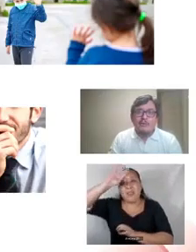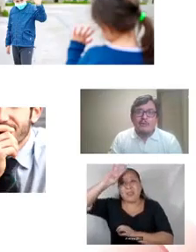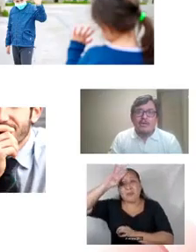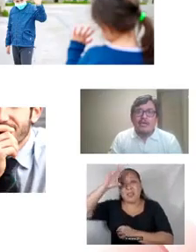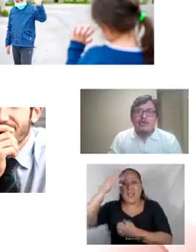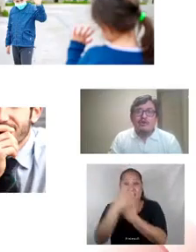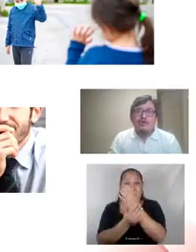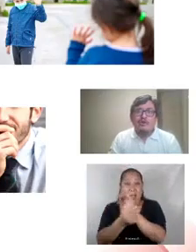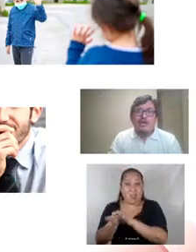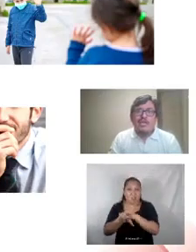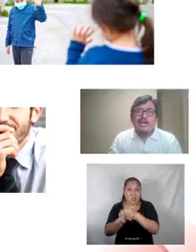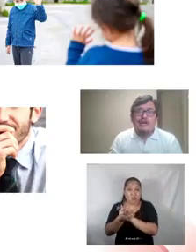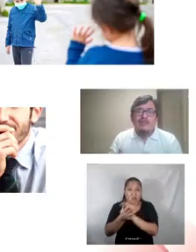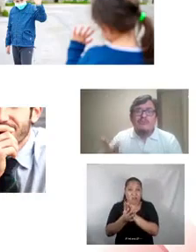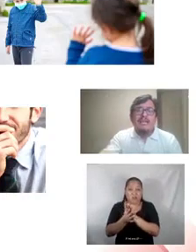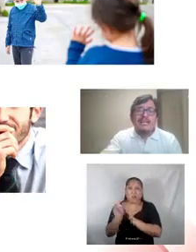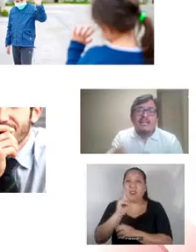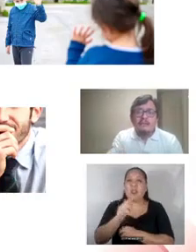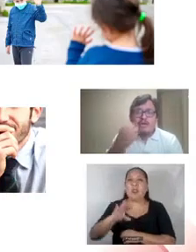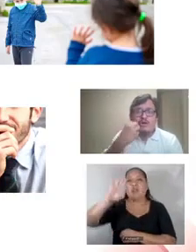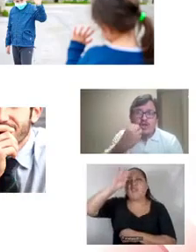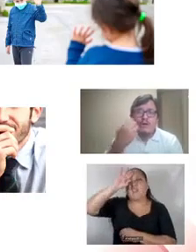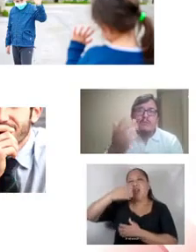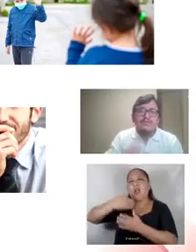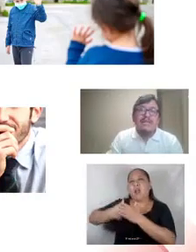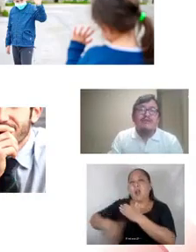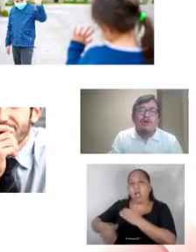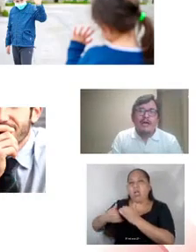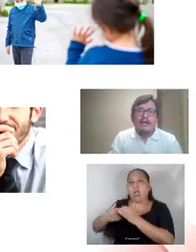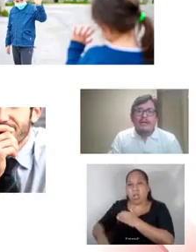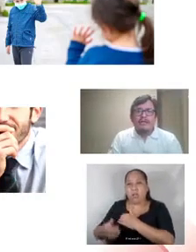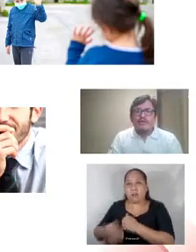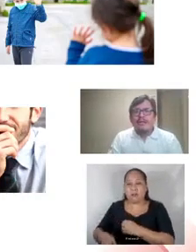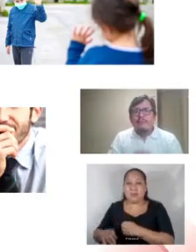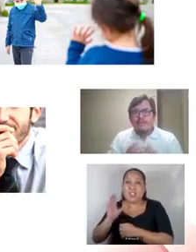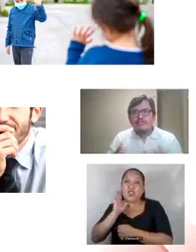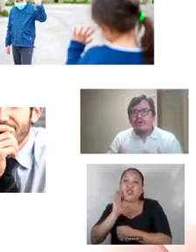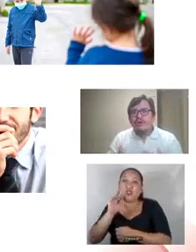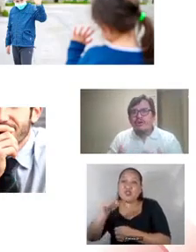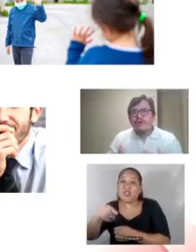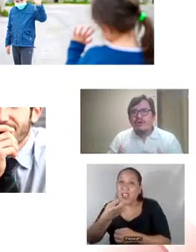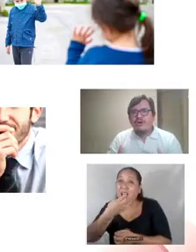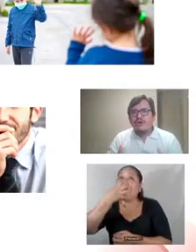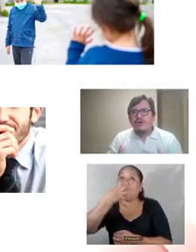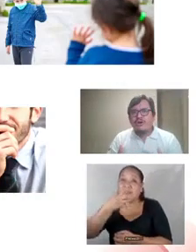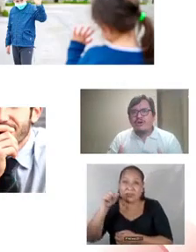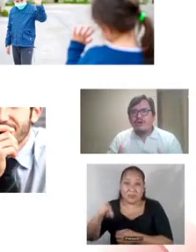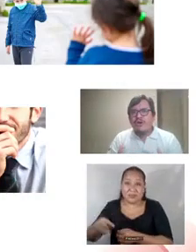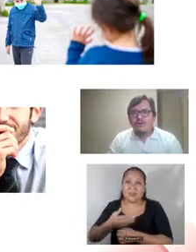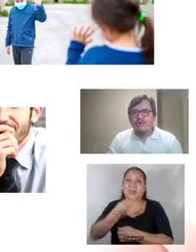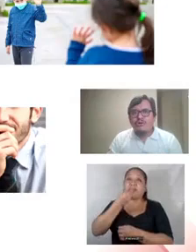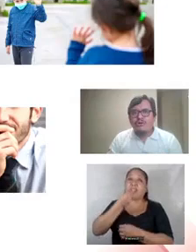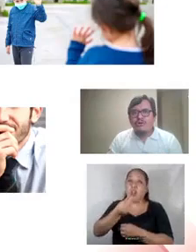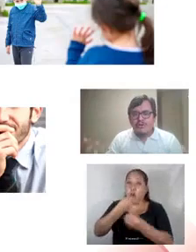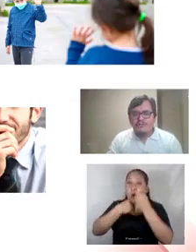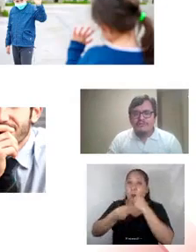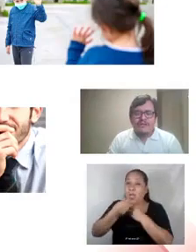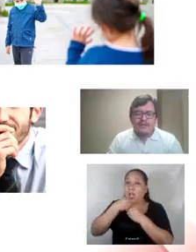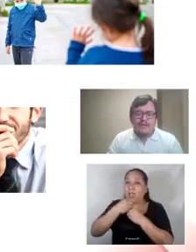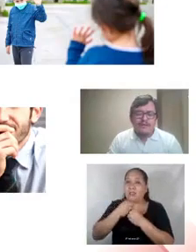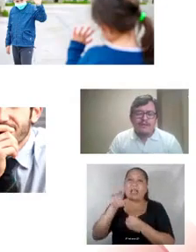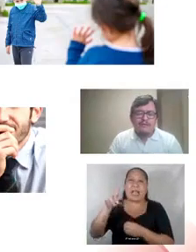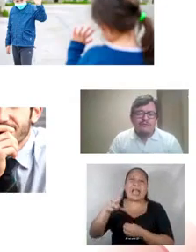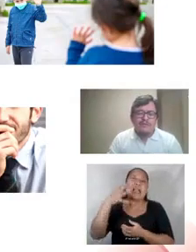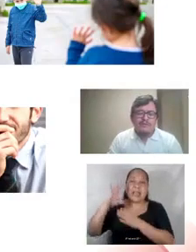diarreicas, porque no hay que contaminar el alimento que nos llevamos a la boca. Y entonces la población ha aprendido con